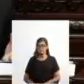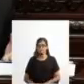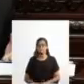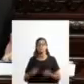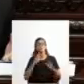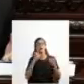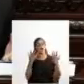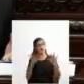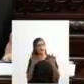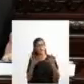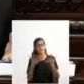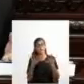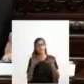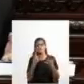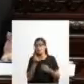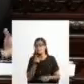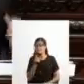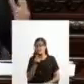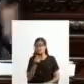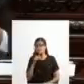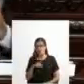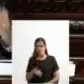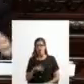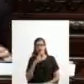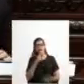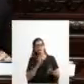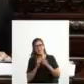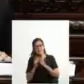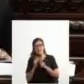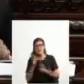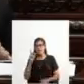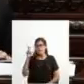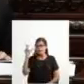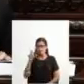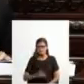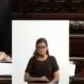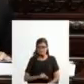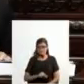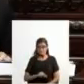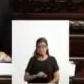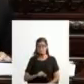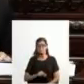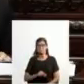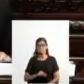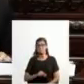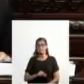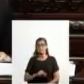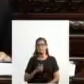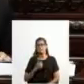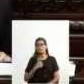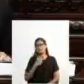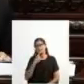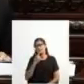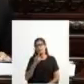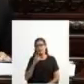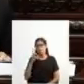Y ahora que los precios de los commodities han bajado muchísimo, pero muchísimo, diría que está